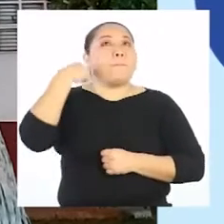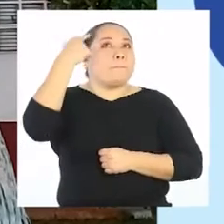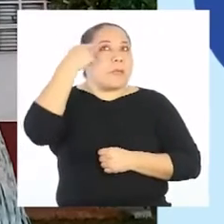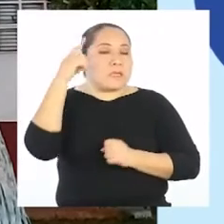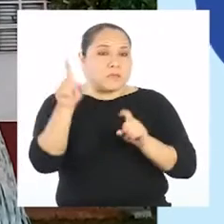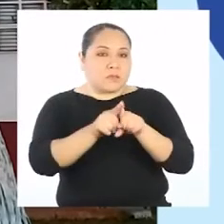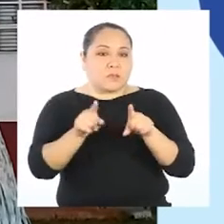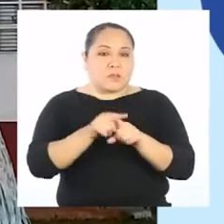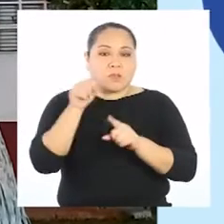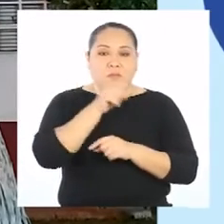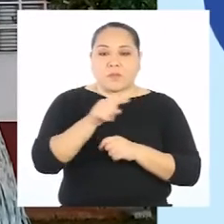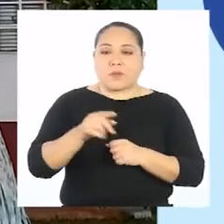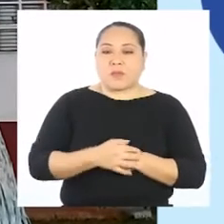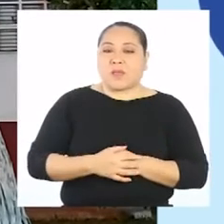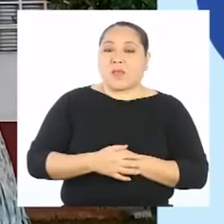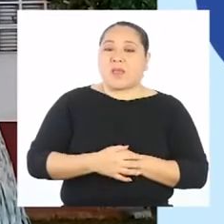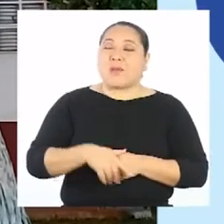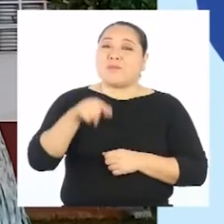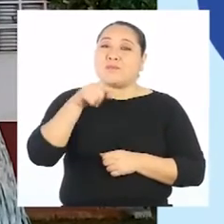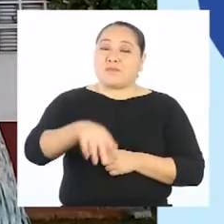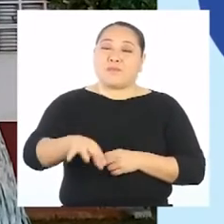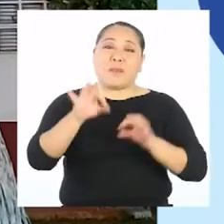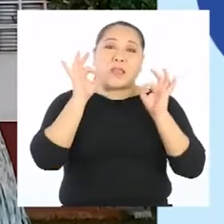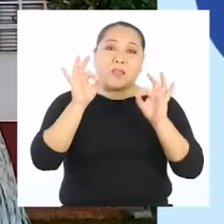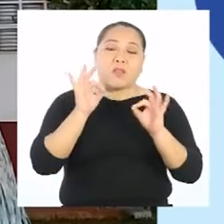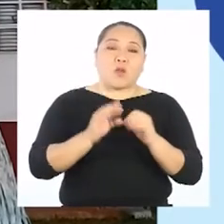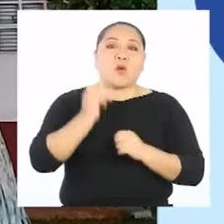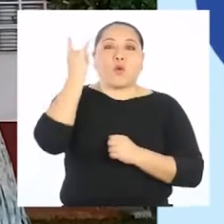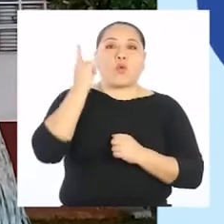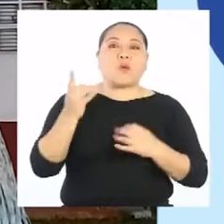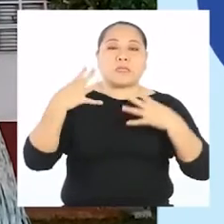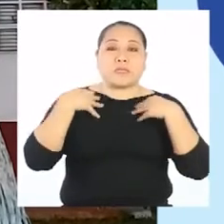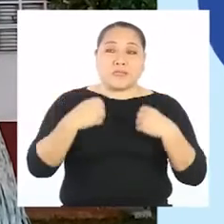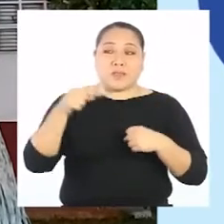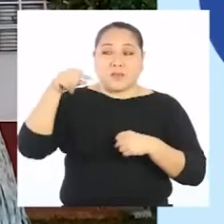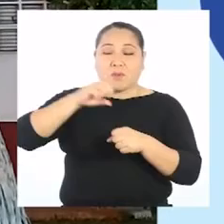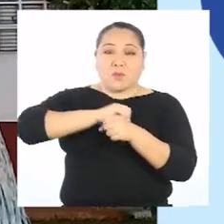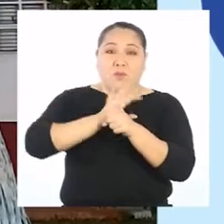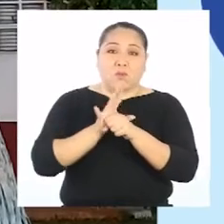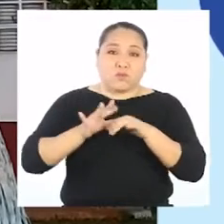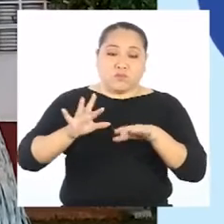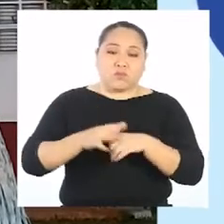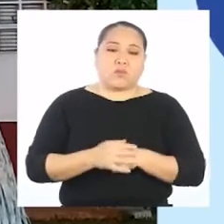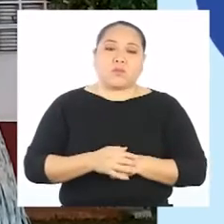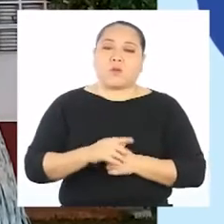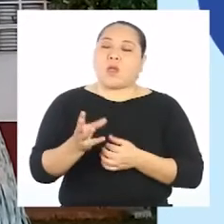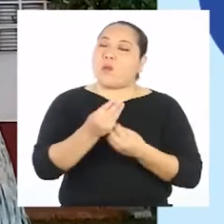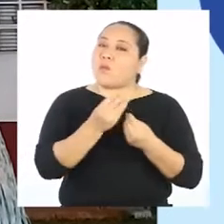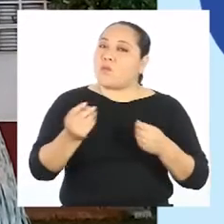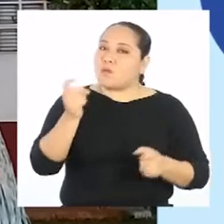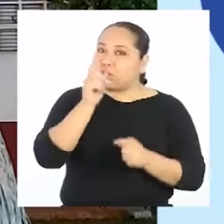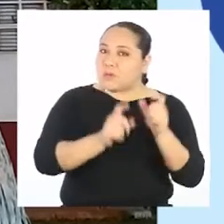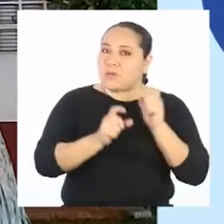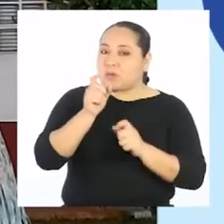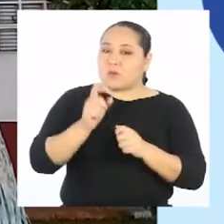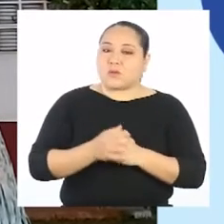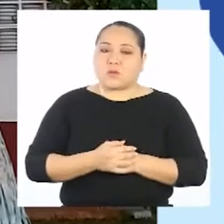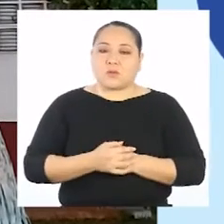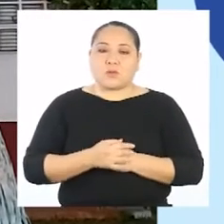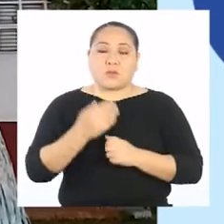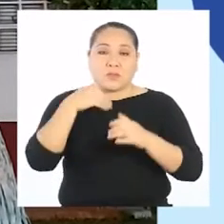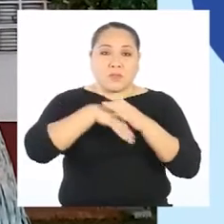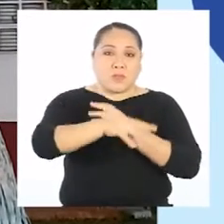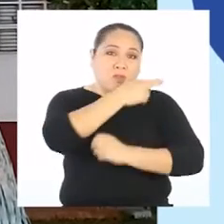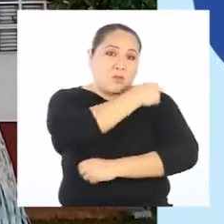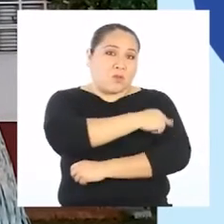que, además, debe considerarse la actual situación de emergencia sanitaria provocada por la pandemia de la COVID-19, pues existen muchas personas internadas